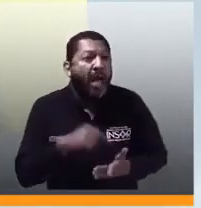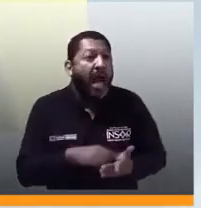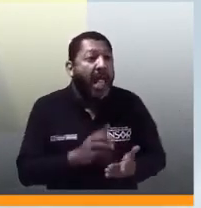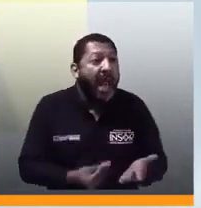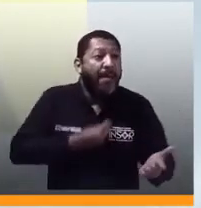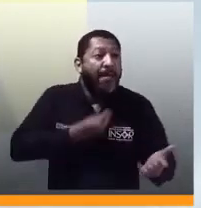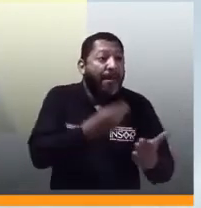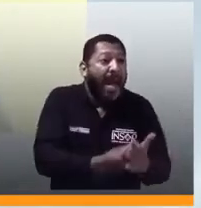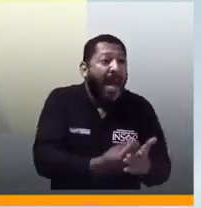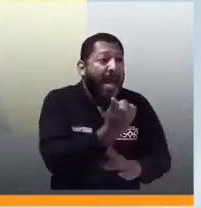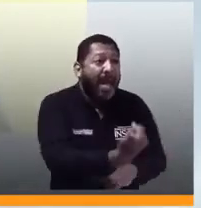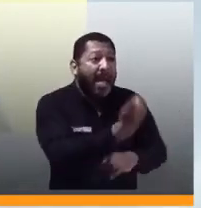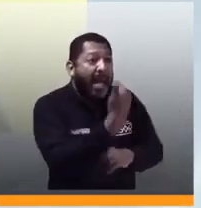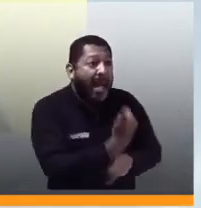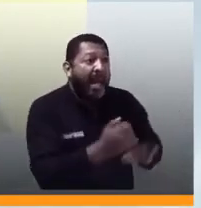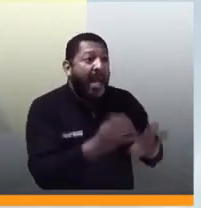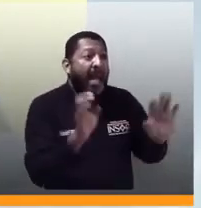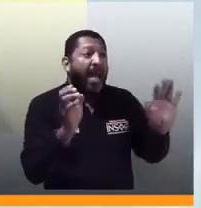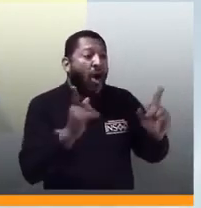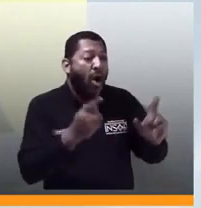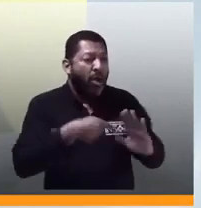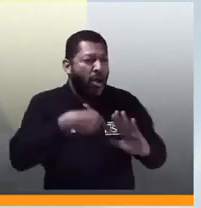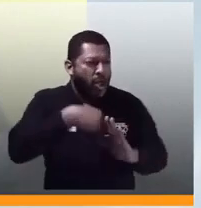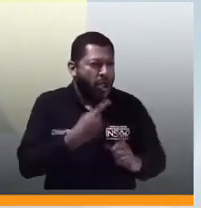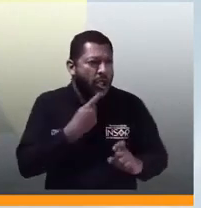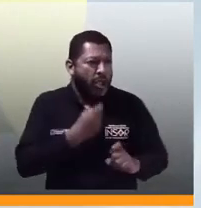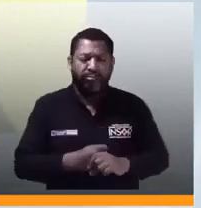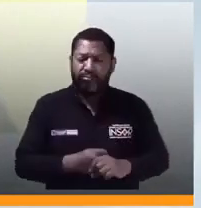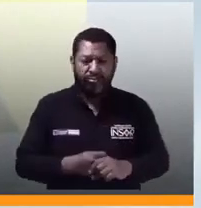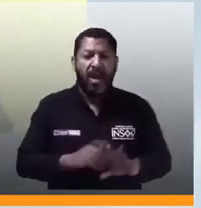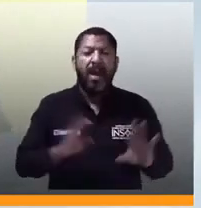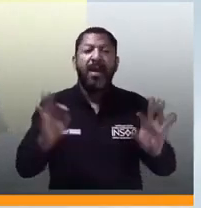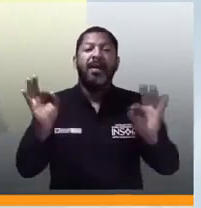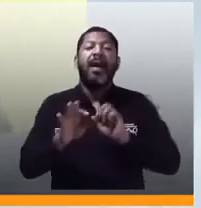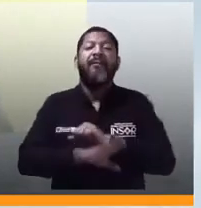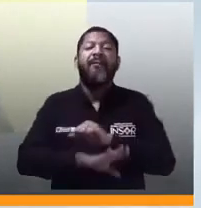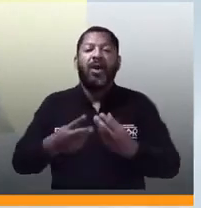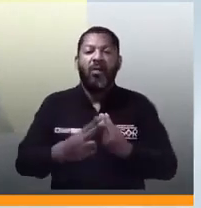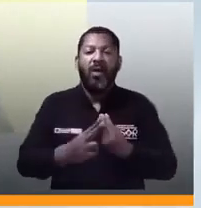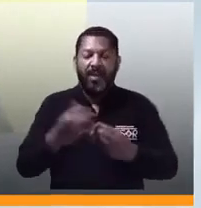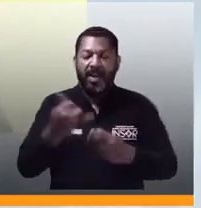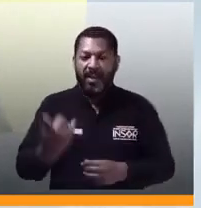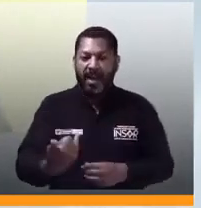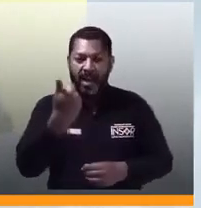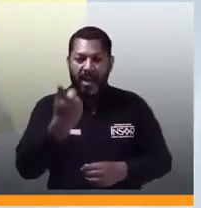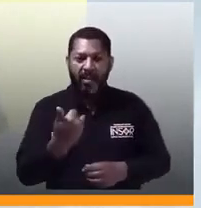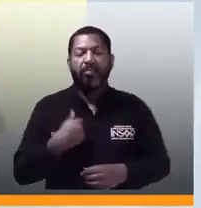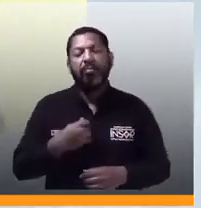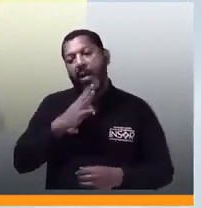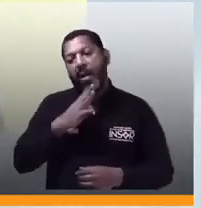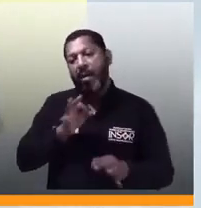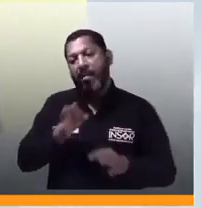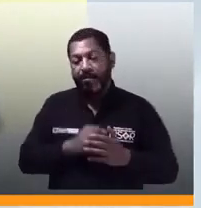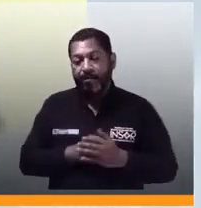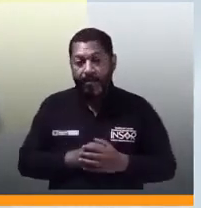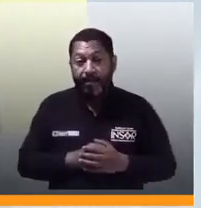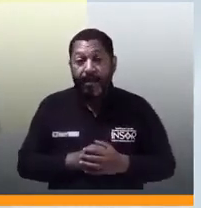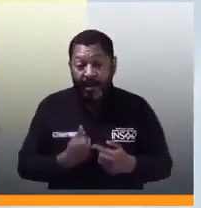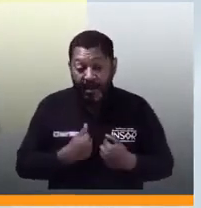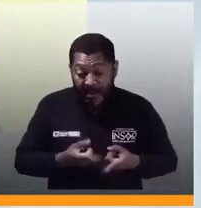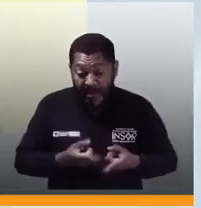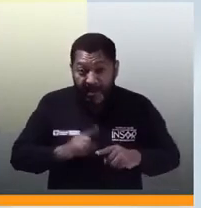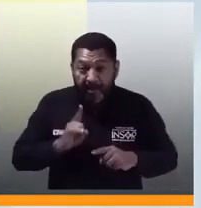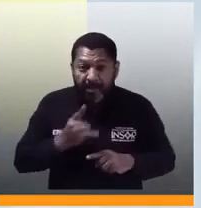herramientas básicas que tenemos disponibles podemos realizar esos videos. Pero también el profesor puede ser un curador de contenidos